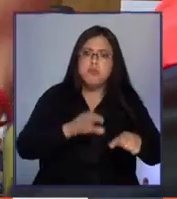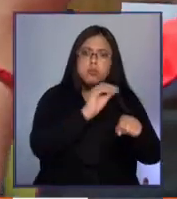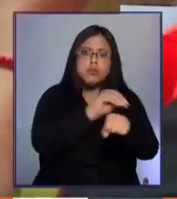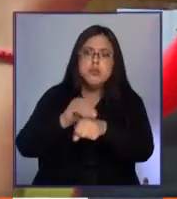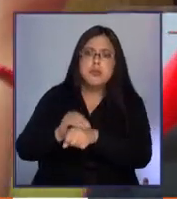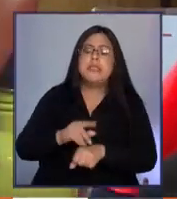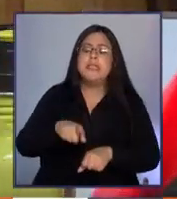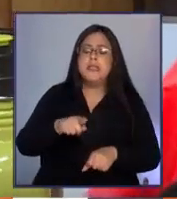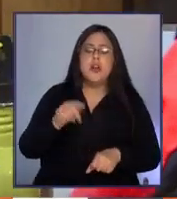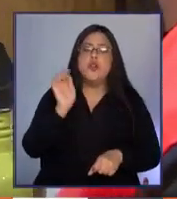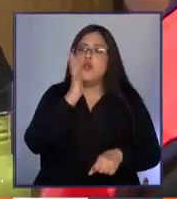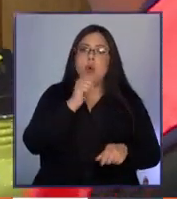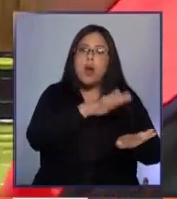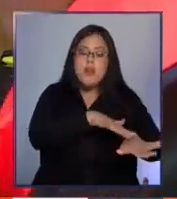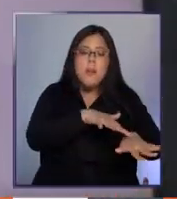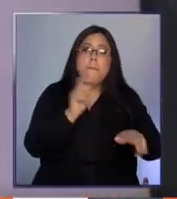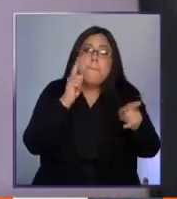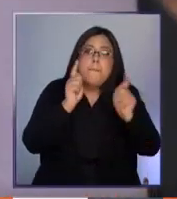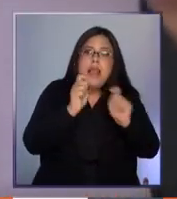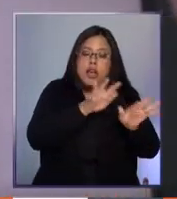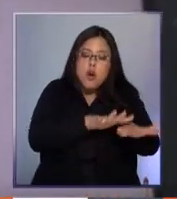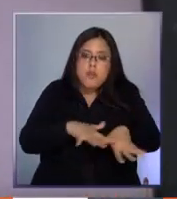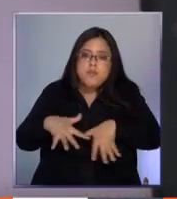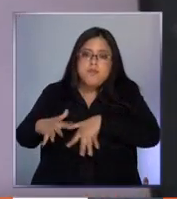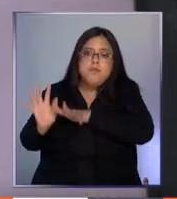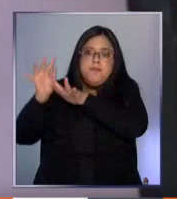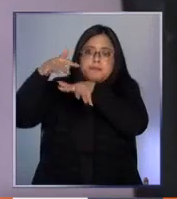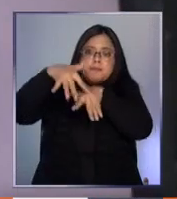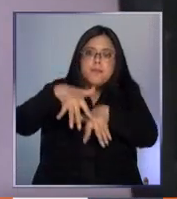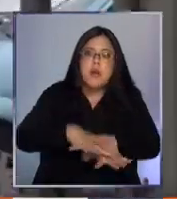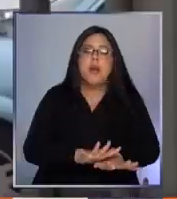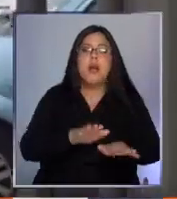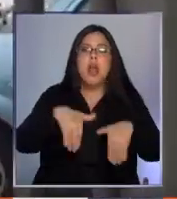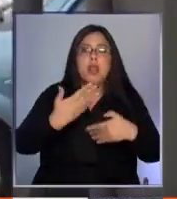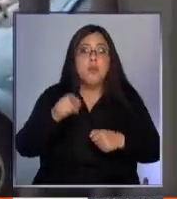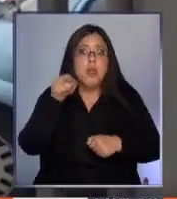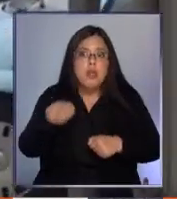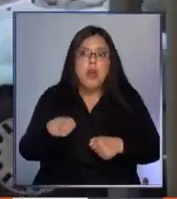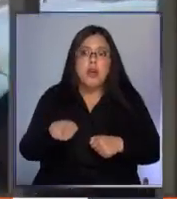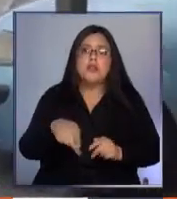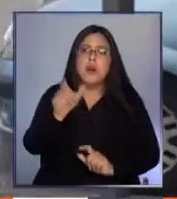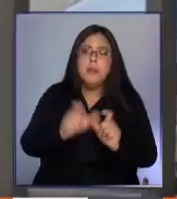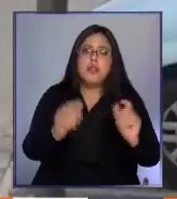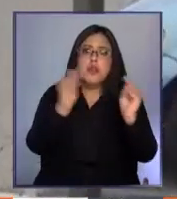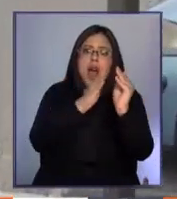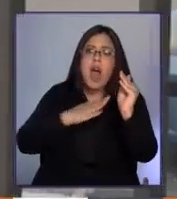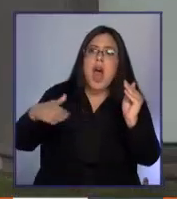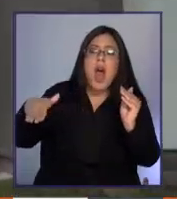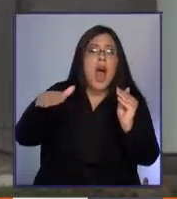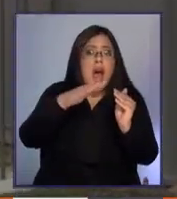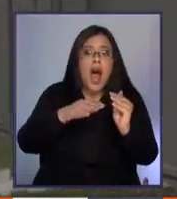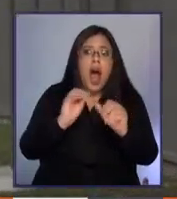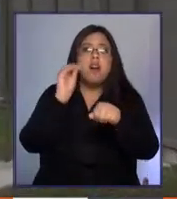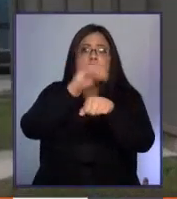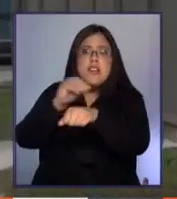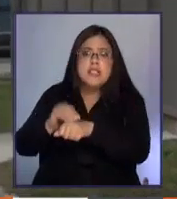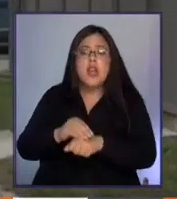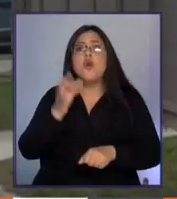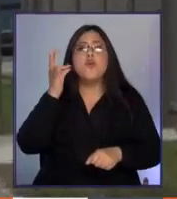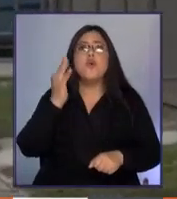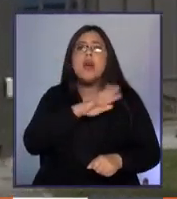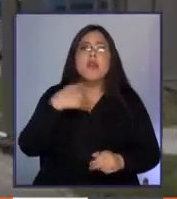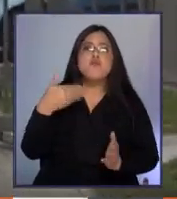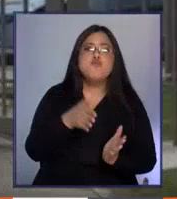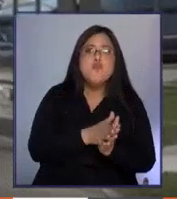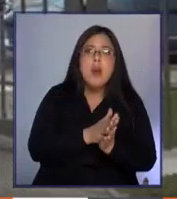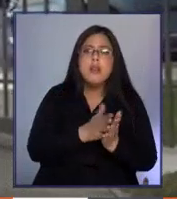la probabilidad de un tsunami. Minutos después del movimiento, vecinos alertaron sobre la muerte de una mujer de 62 años producto de un